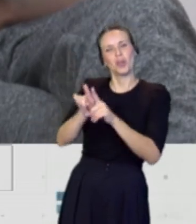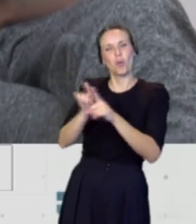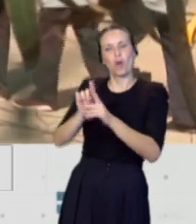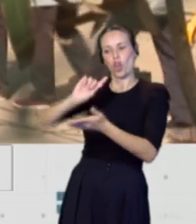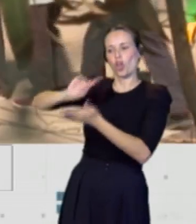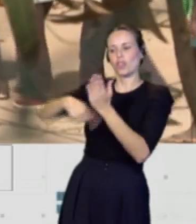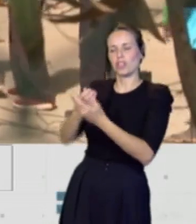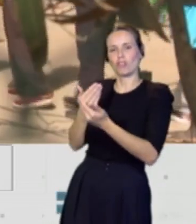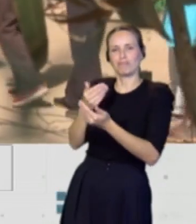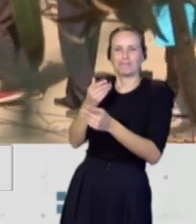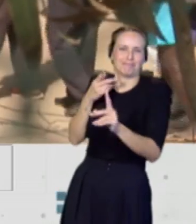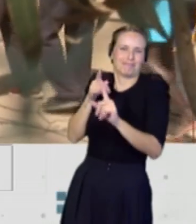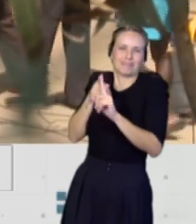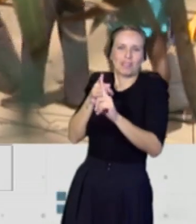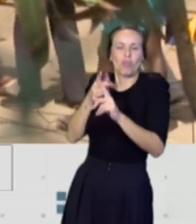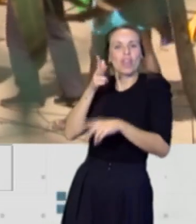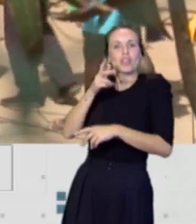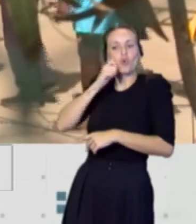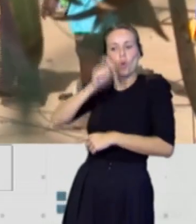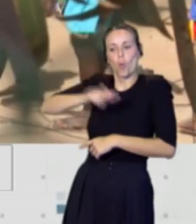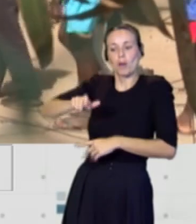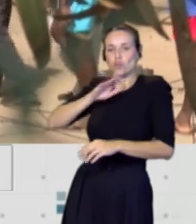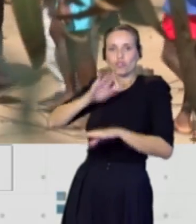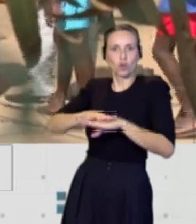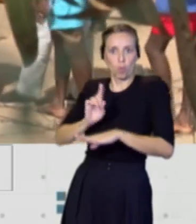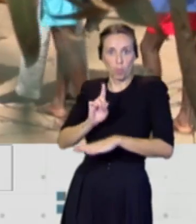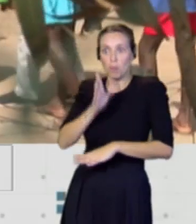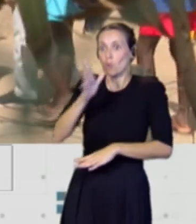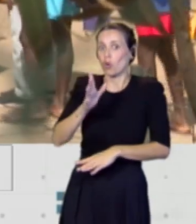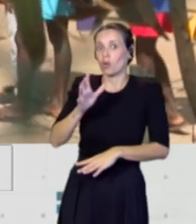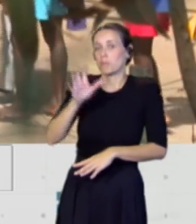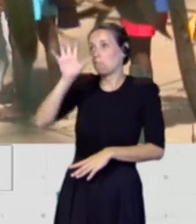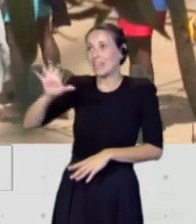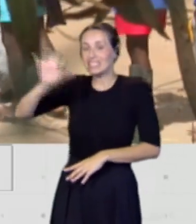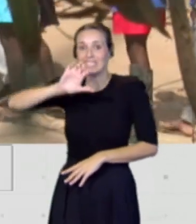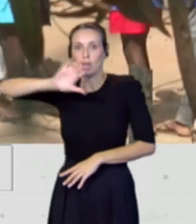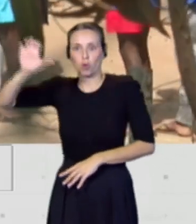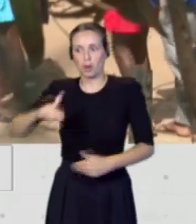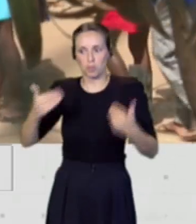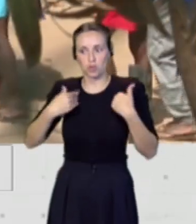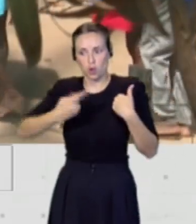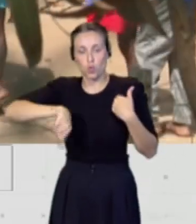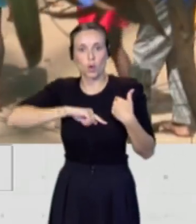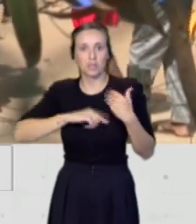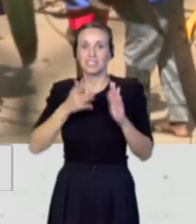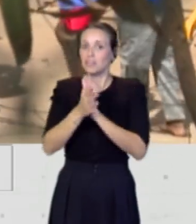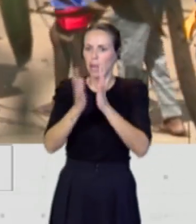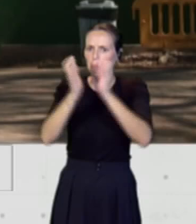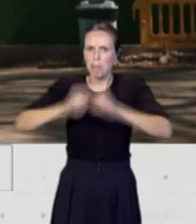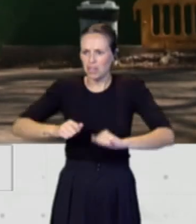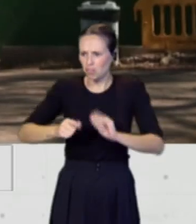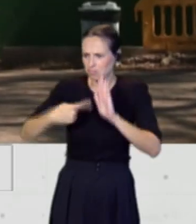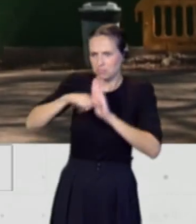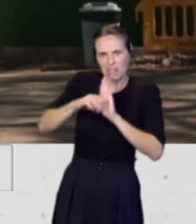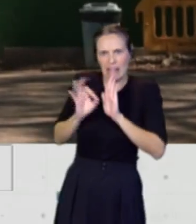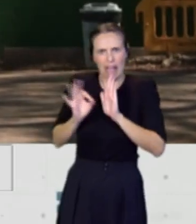respeto de los derechos humanos, lo que son responsabilidades de los Estados miembros de la Unión Europea. Nada de eso está en el pacto y, sin embargo, lo escucho a menudo. Son